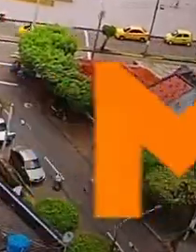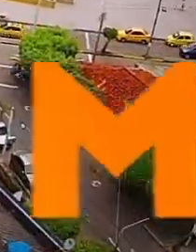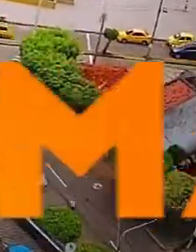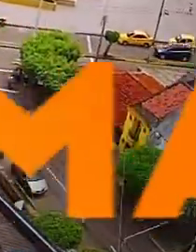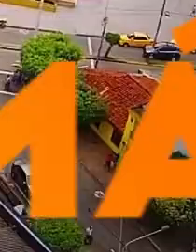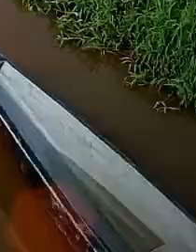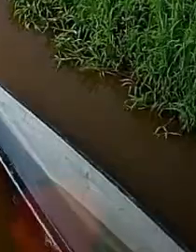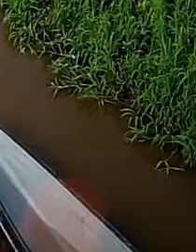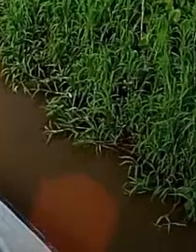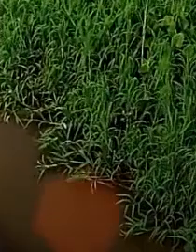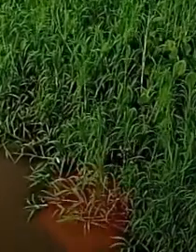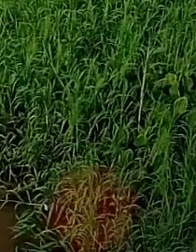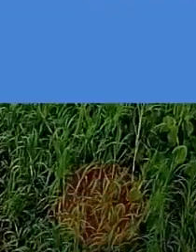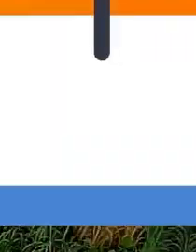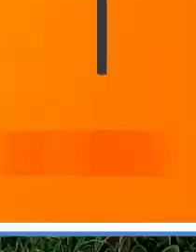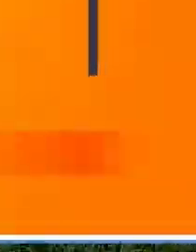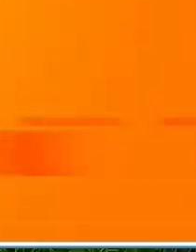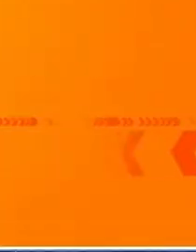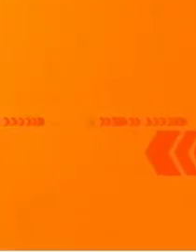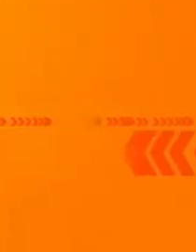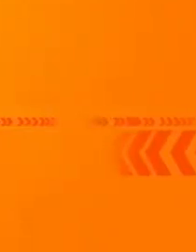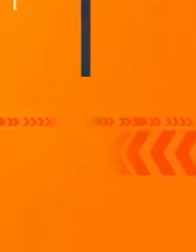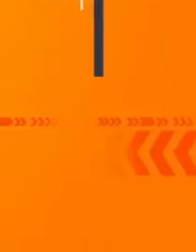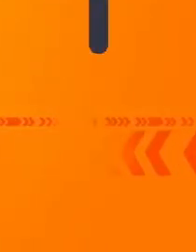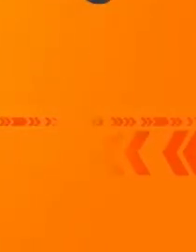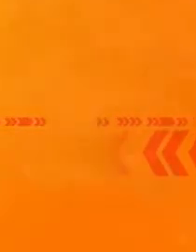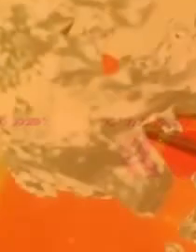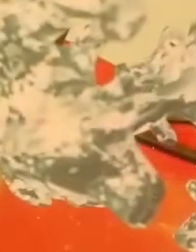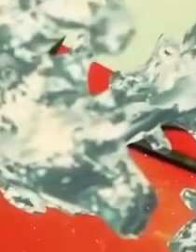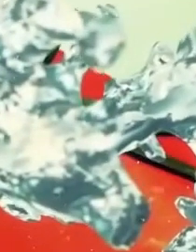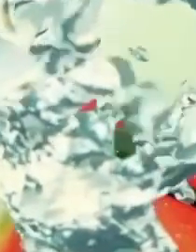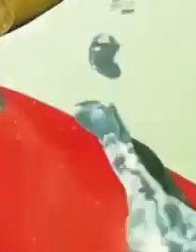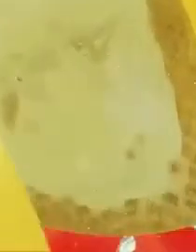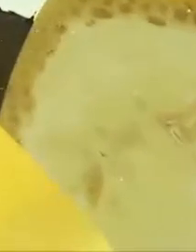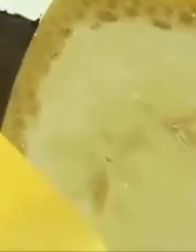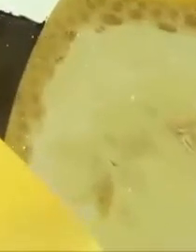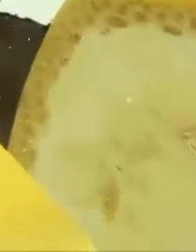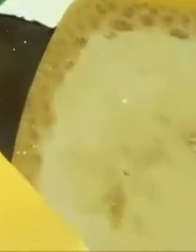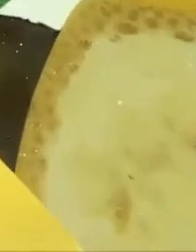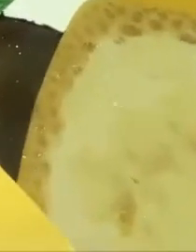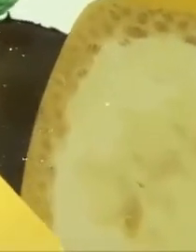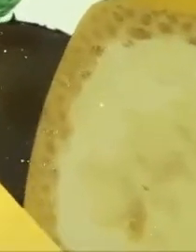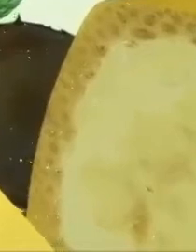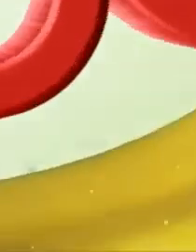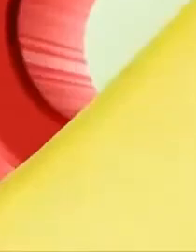quieres más. Enlace Televisión.